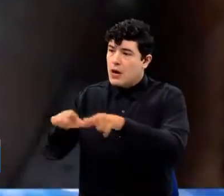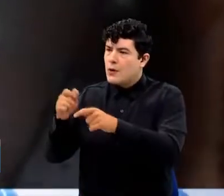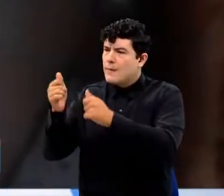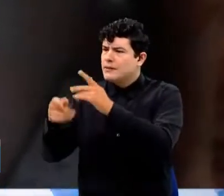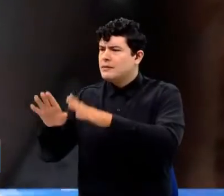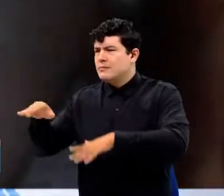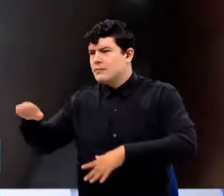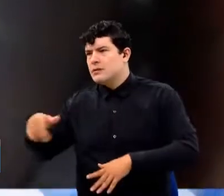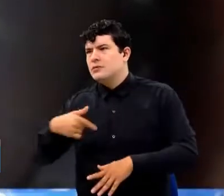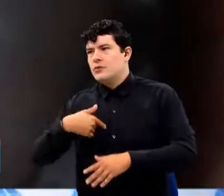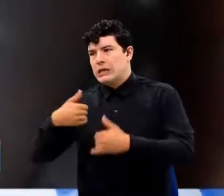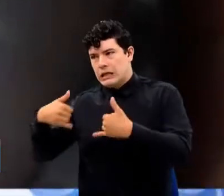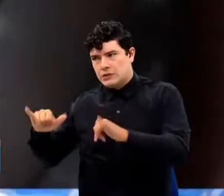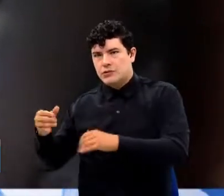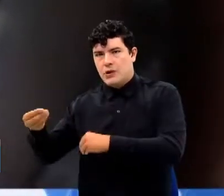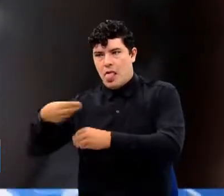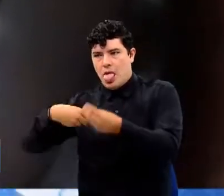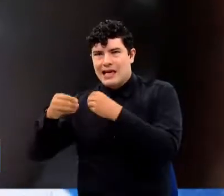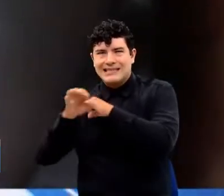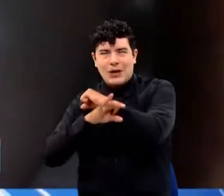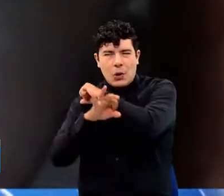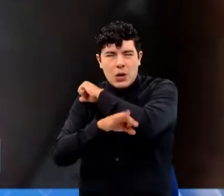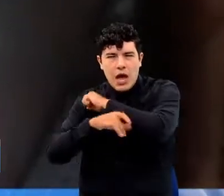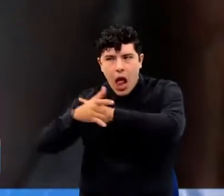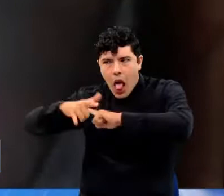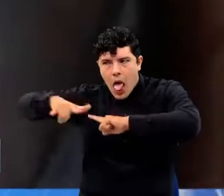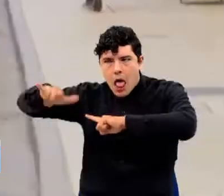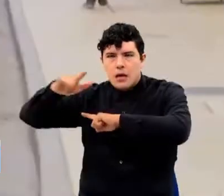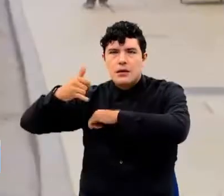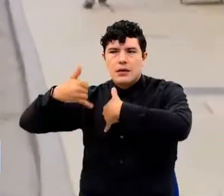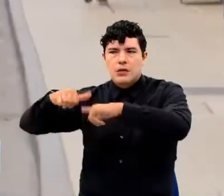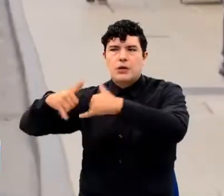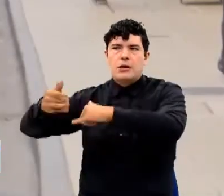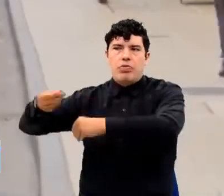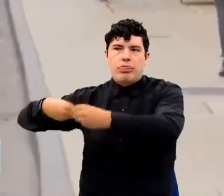comerciales engañando a quienes atienden en estos lugares.